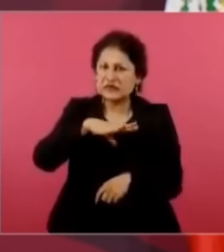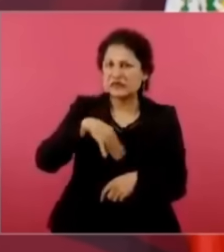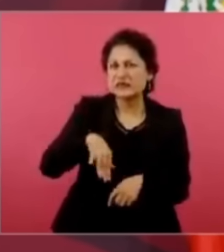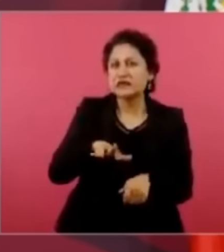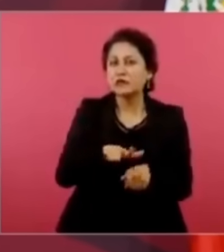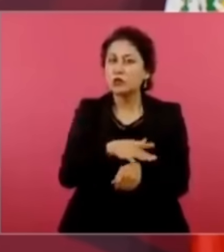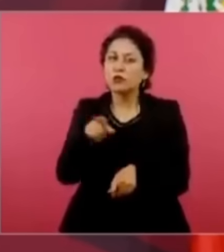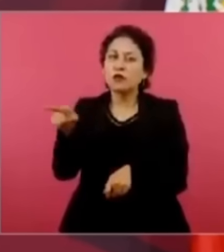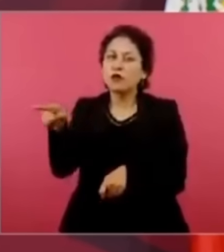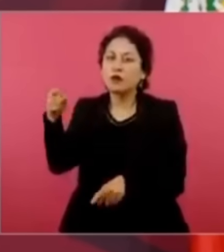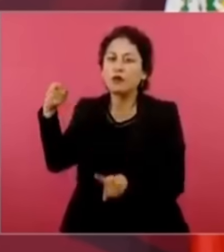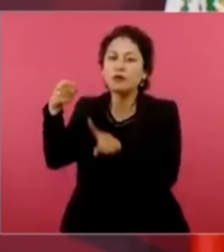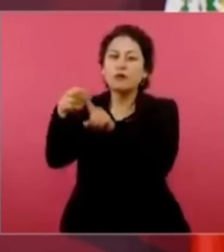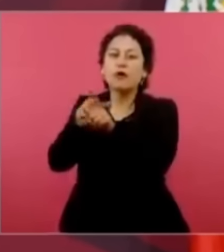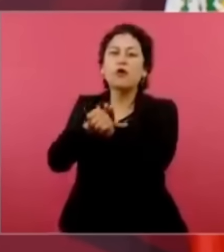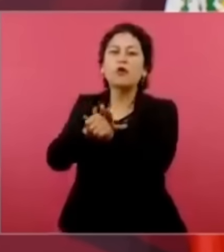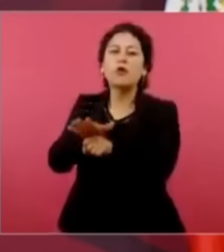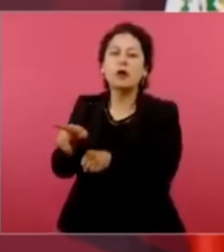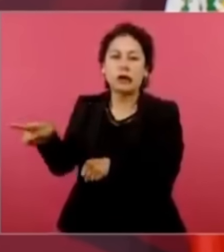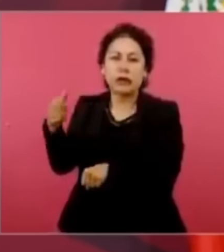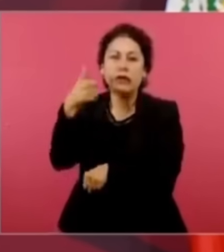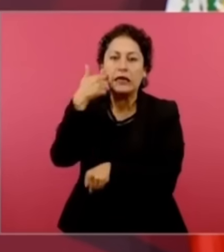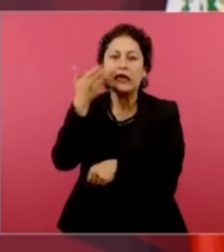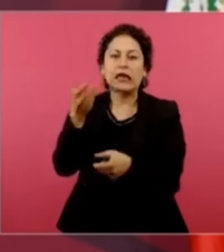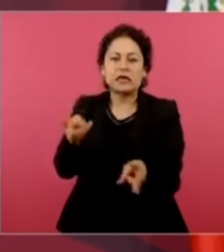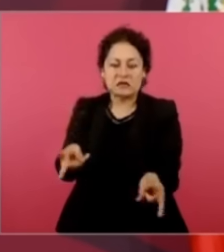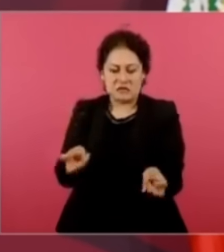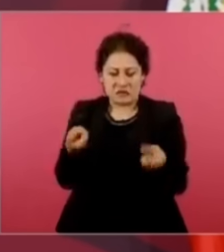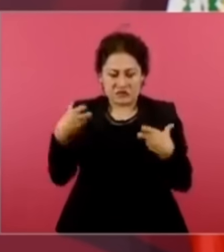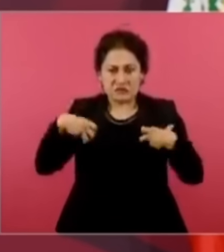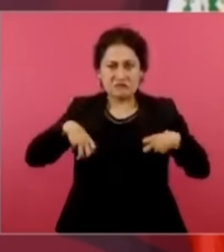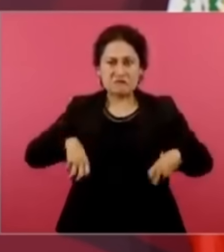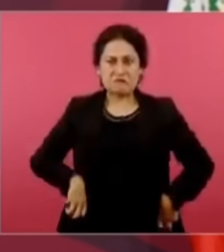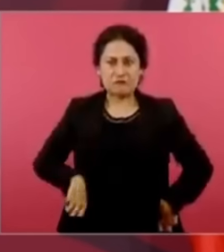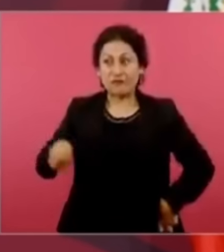robando, quieren regresar a eso, a robar,